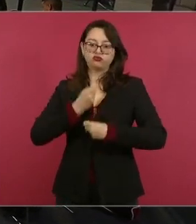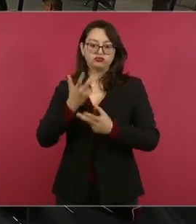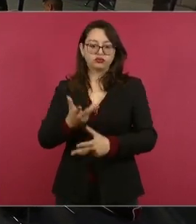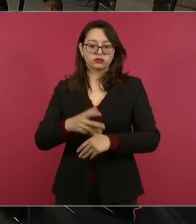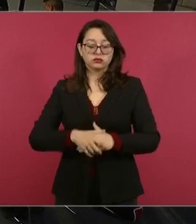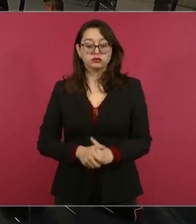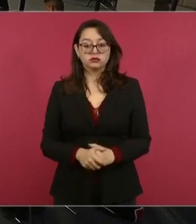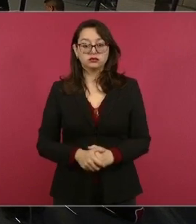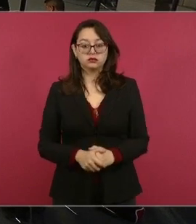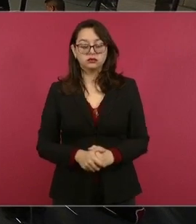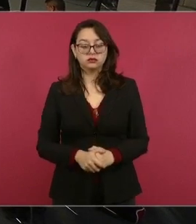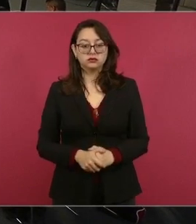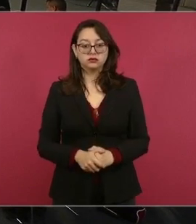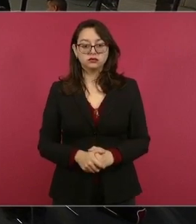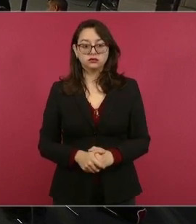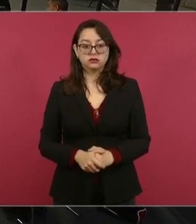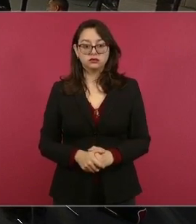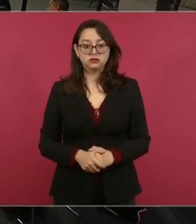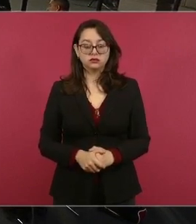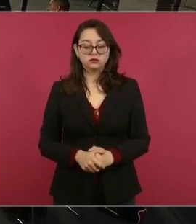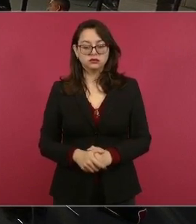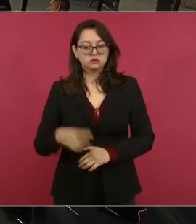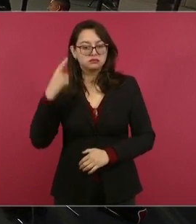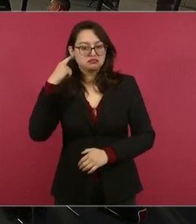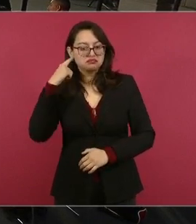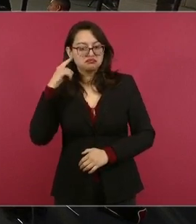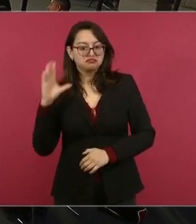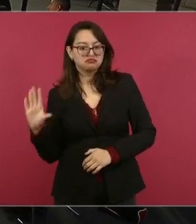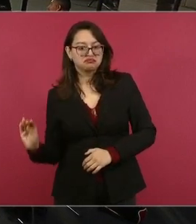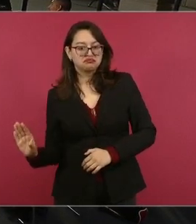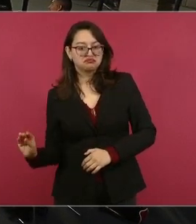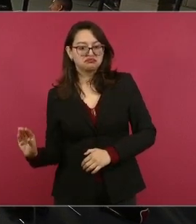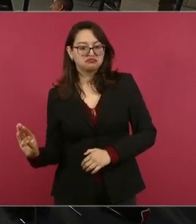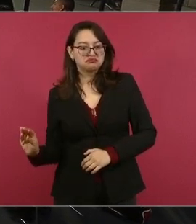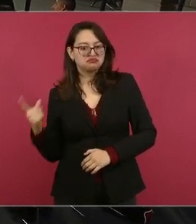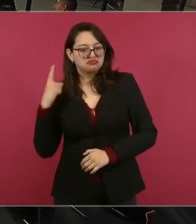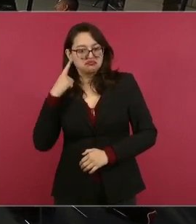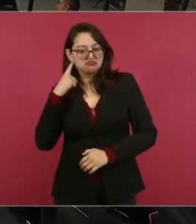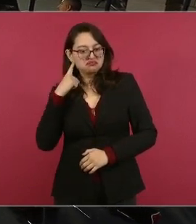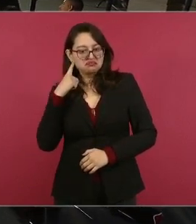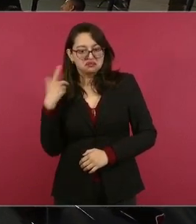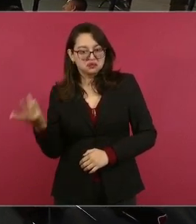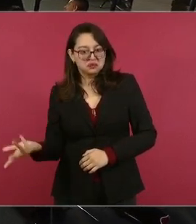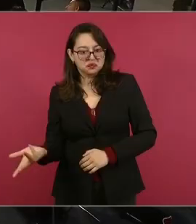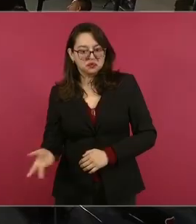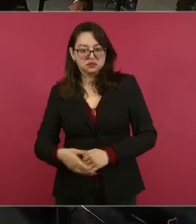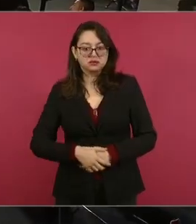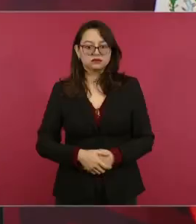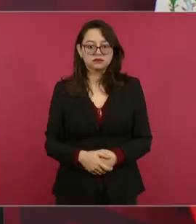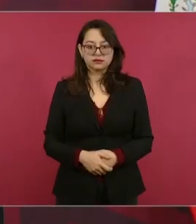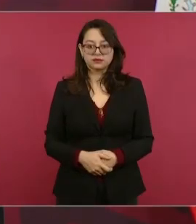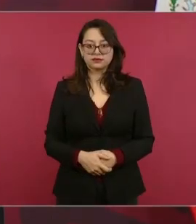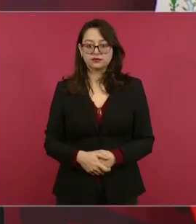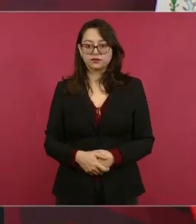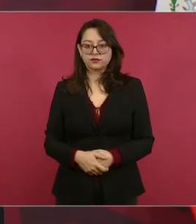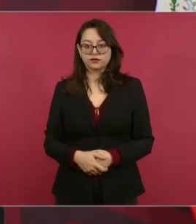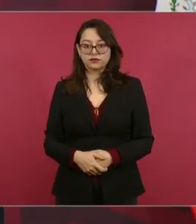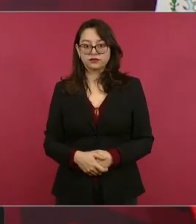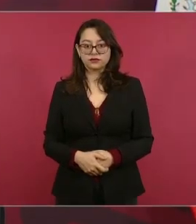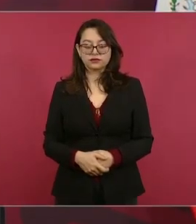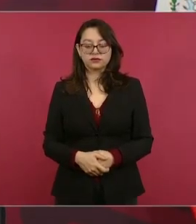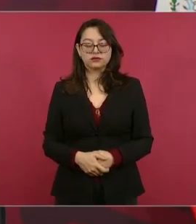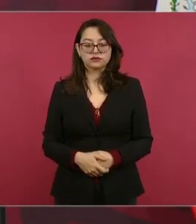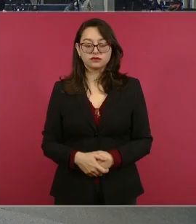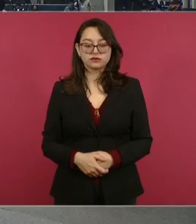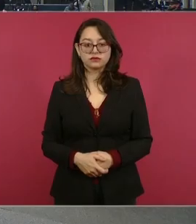censura. Sí. Dice censurar a los ciudadanos que nos defendemos de las acusaciones de los gobiernícolas y los